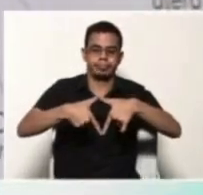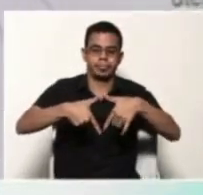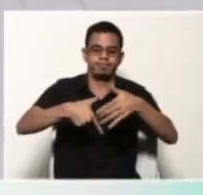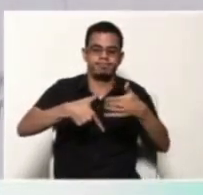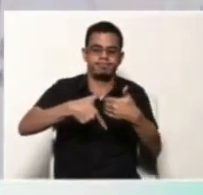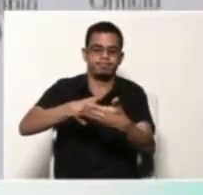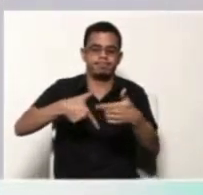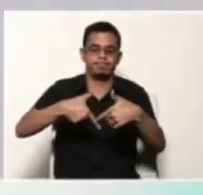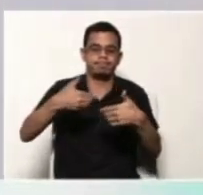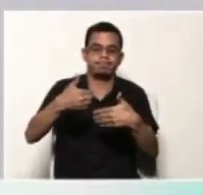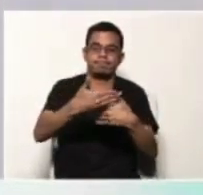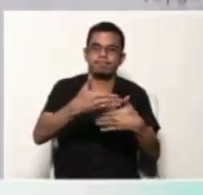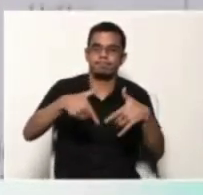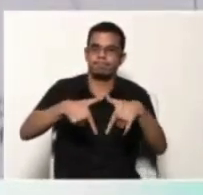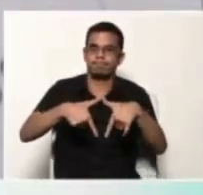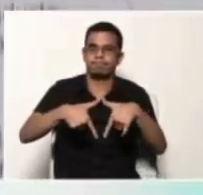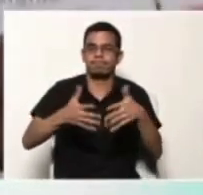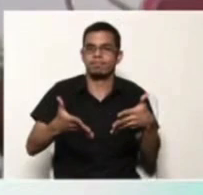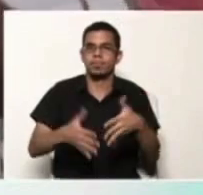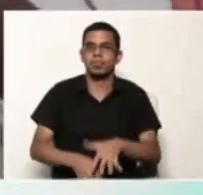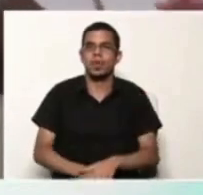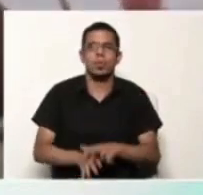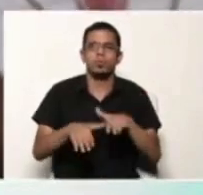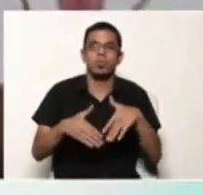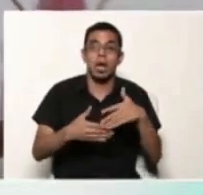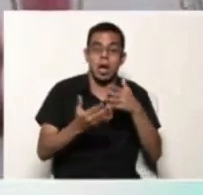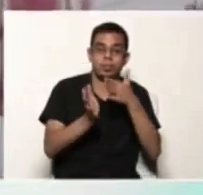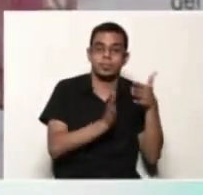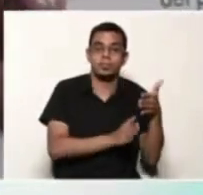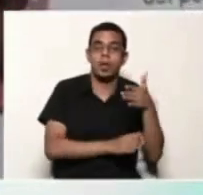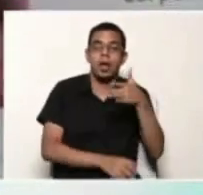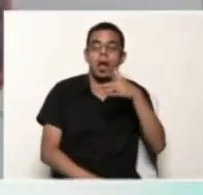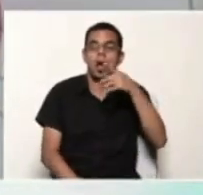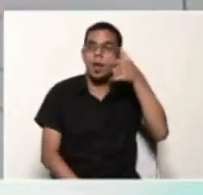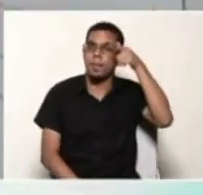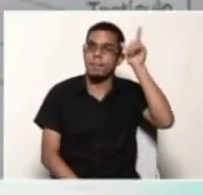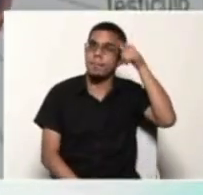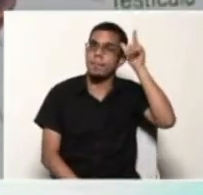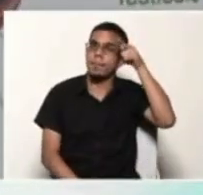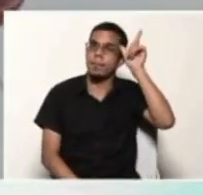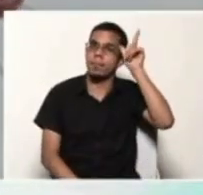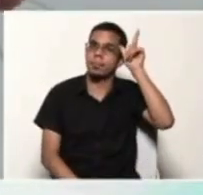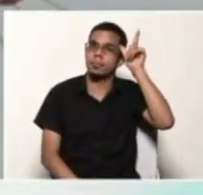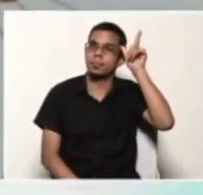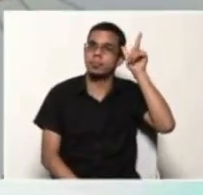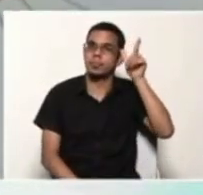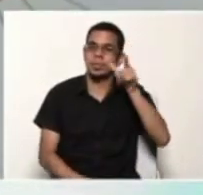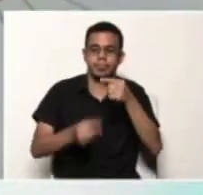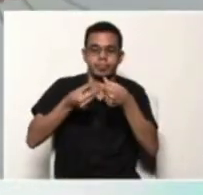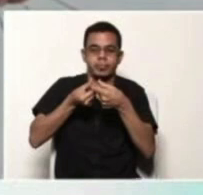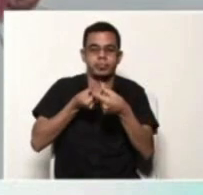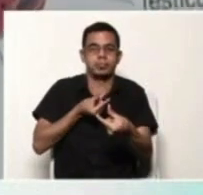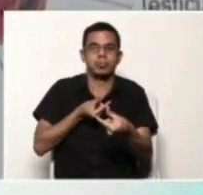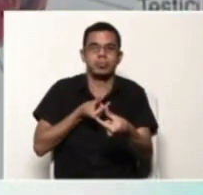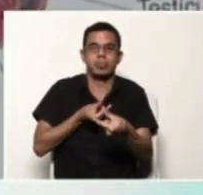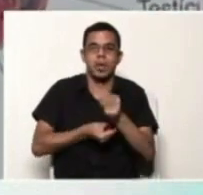reproductor masculino está constituido por los testículos, el cuerpo cavernoso del pene,